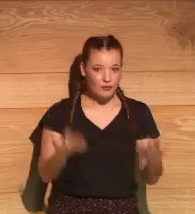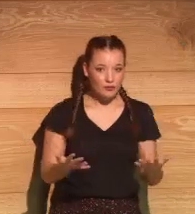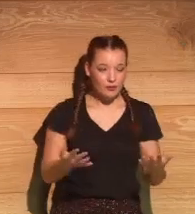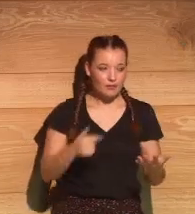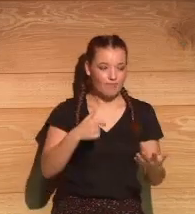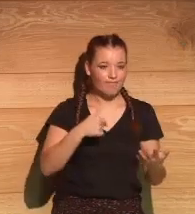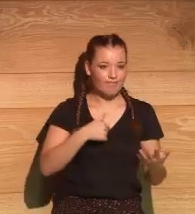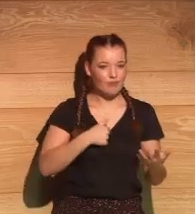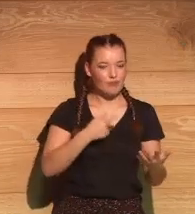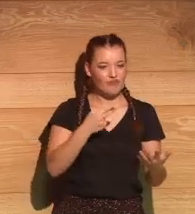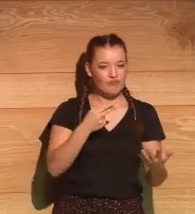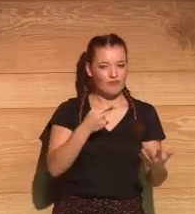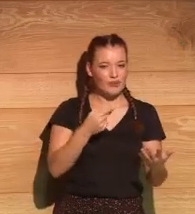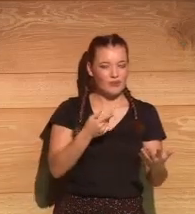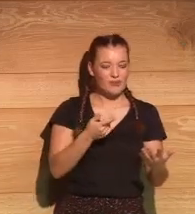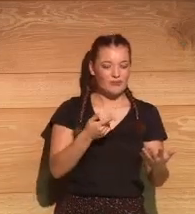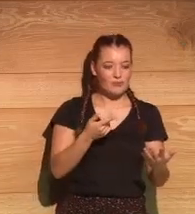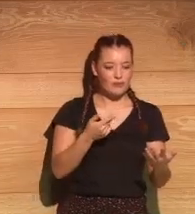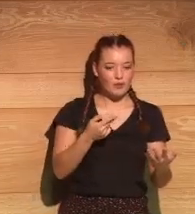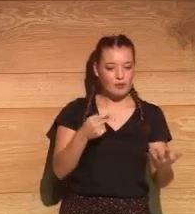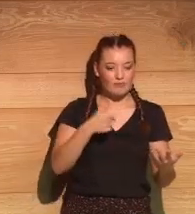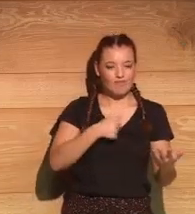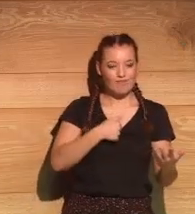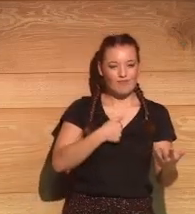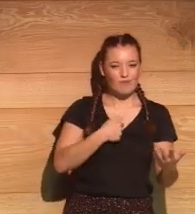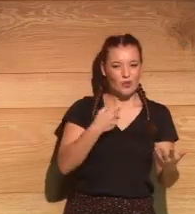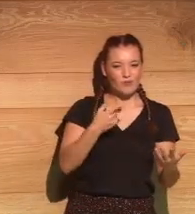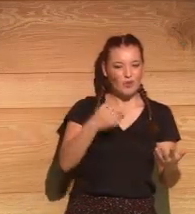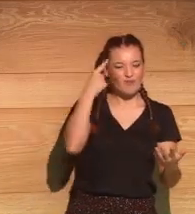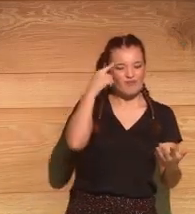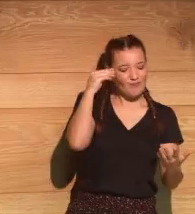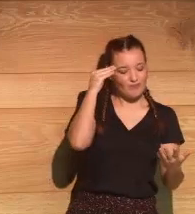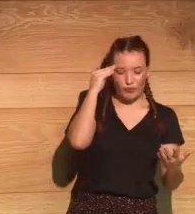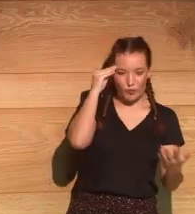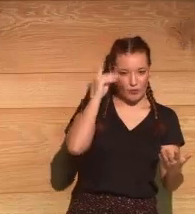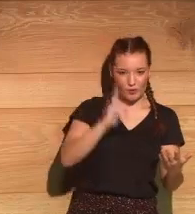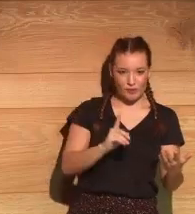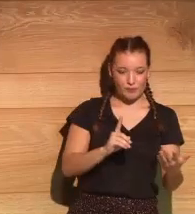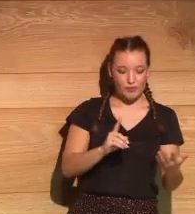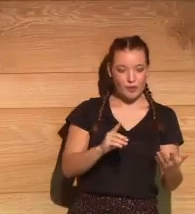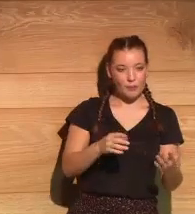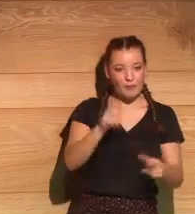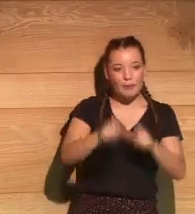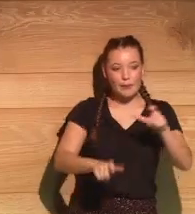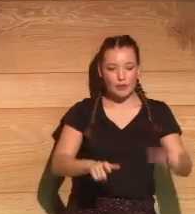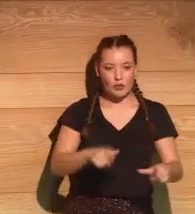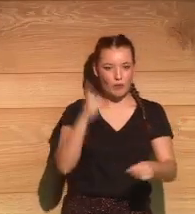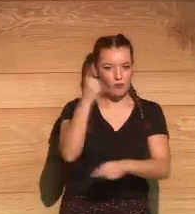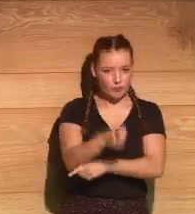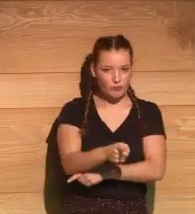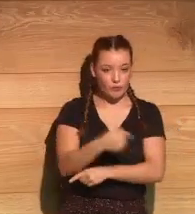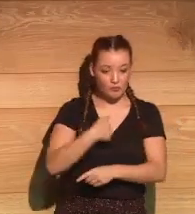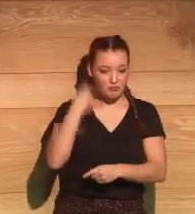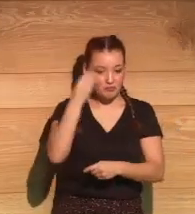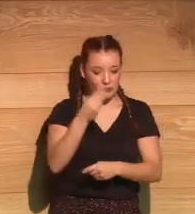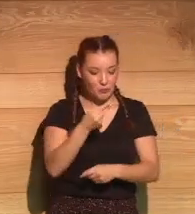fío demasiado de esos criterios no de esos criterios de quien los pone, ¿no? Aunque entiendo que sí que son útiles